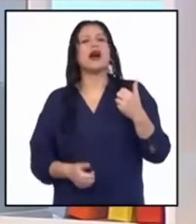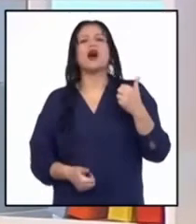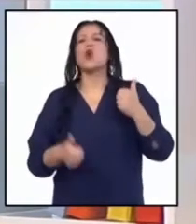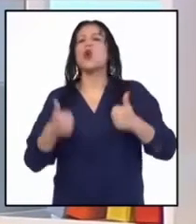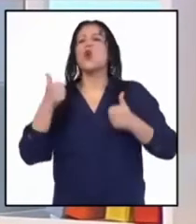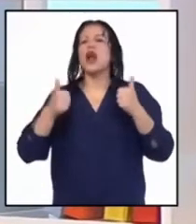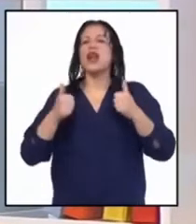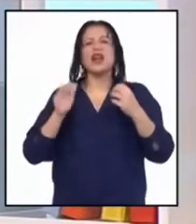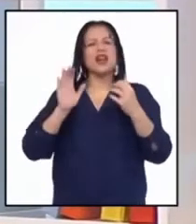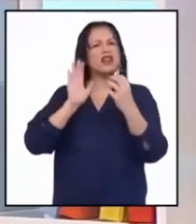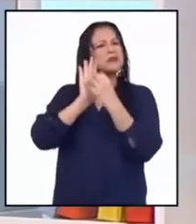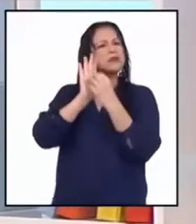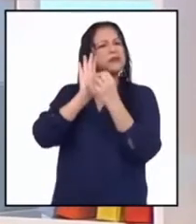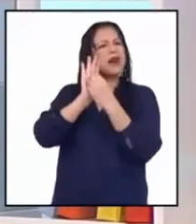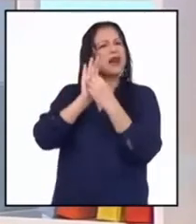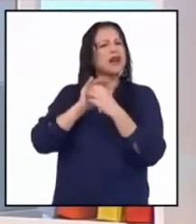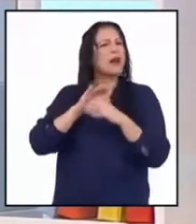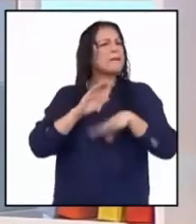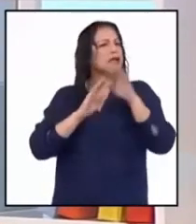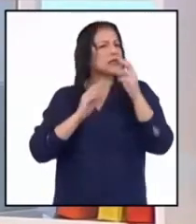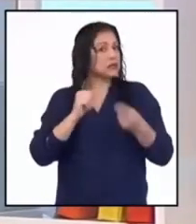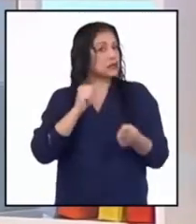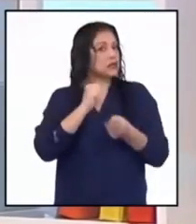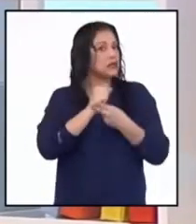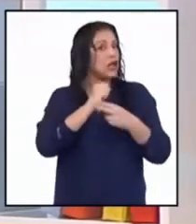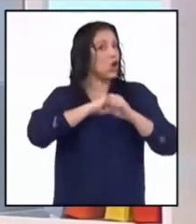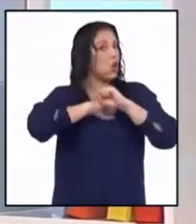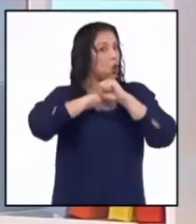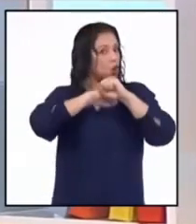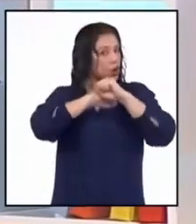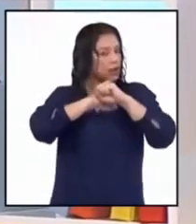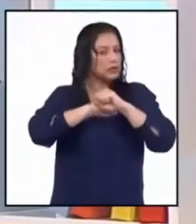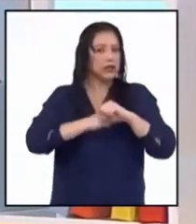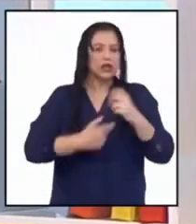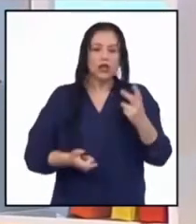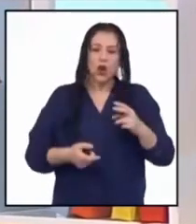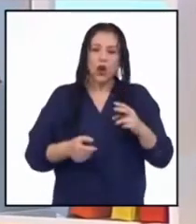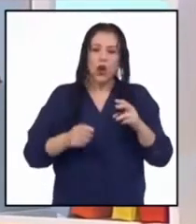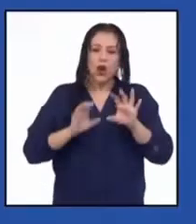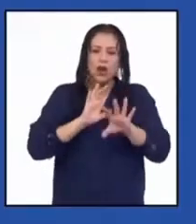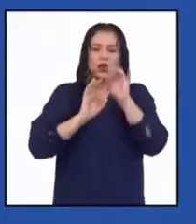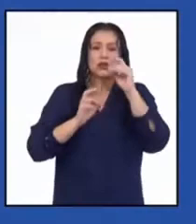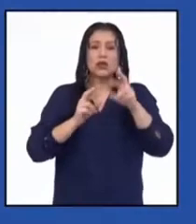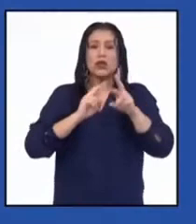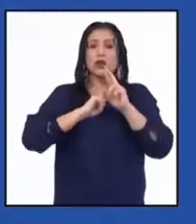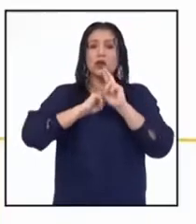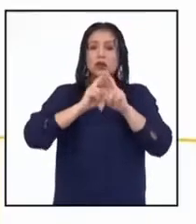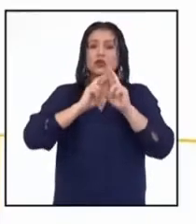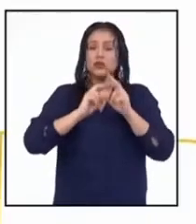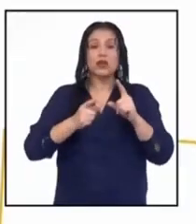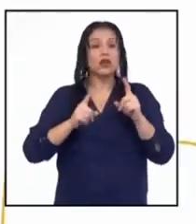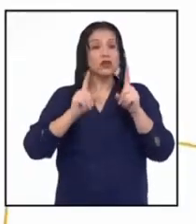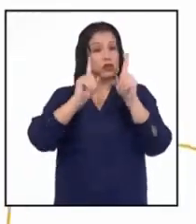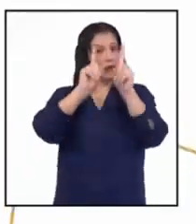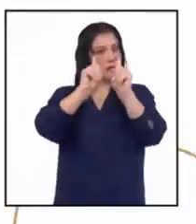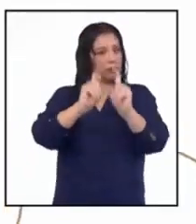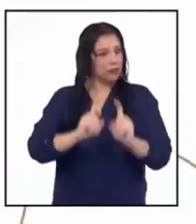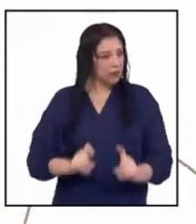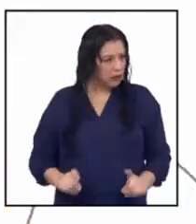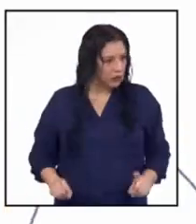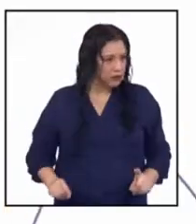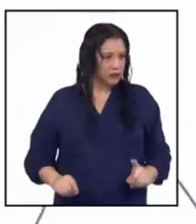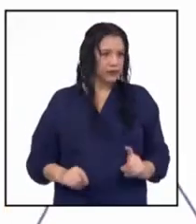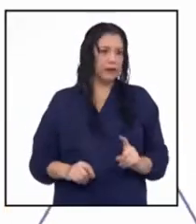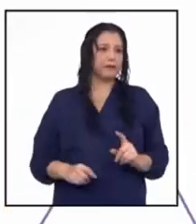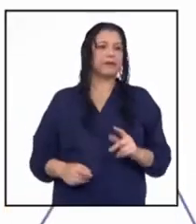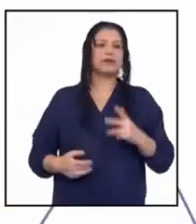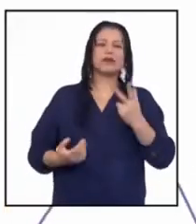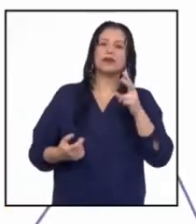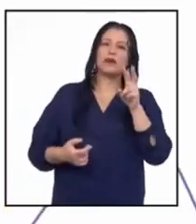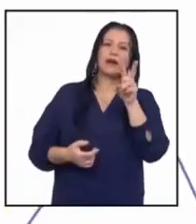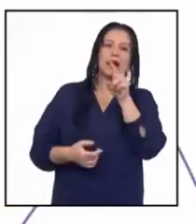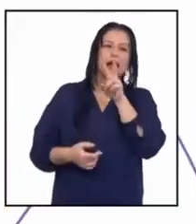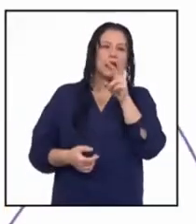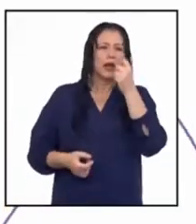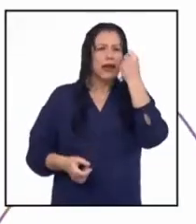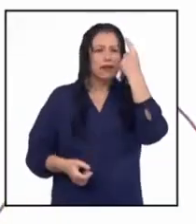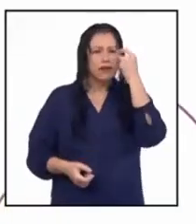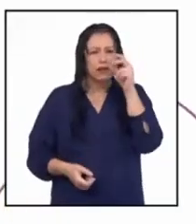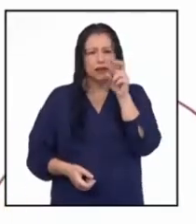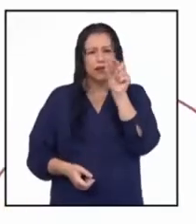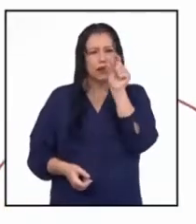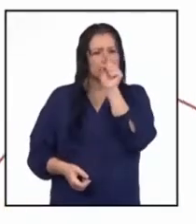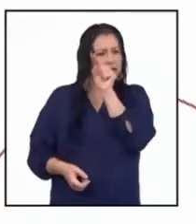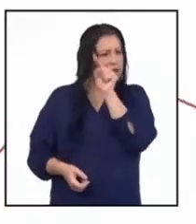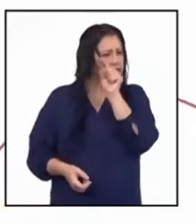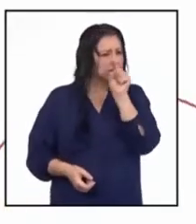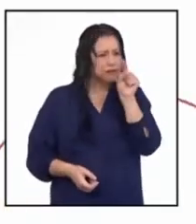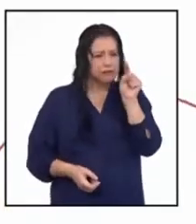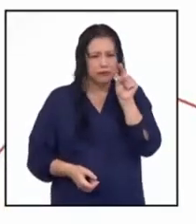marcas de herramientas más seguras y encontré los resultados de una encuesta. Y bueno, pues estaba tratando de entender